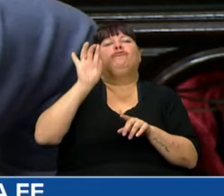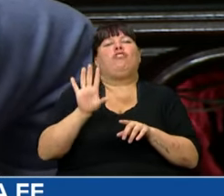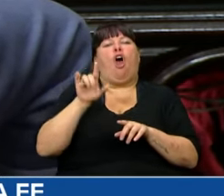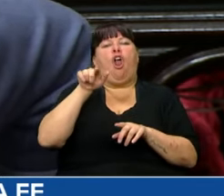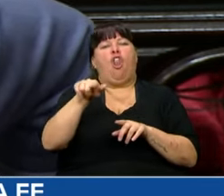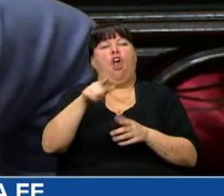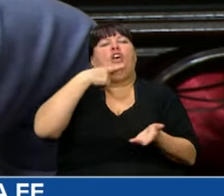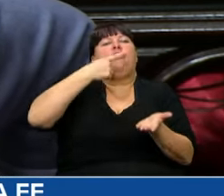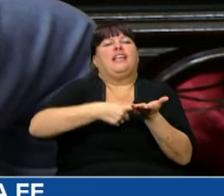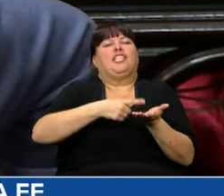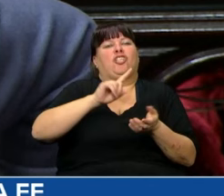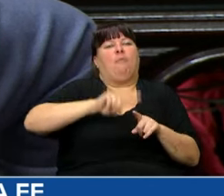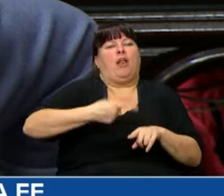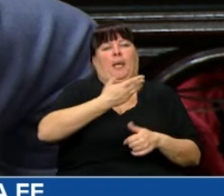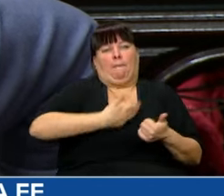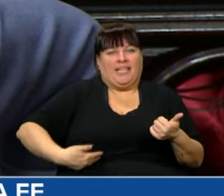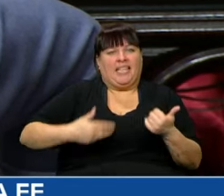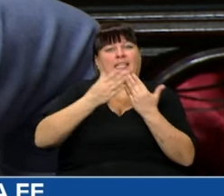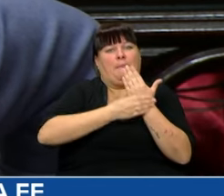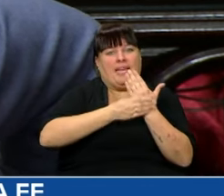solamente en esa decisión política,